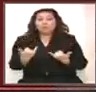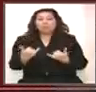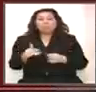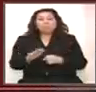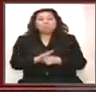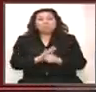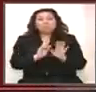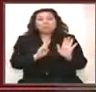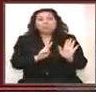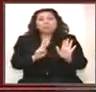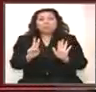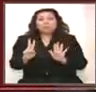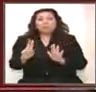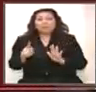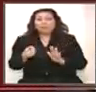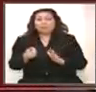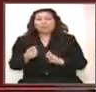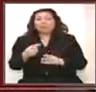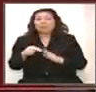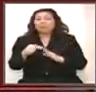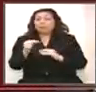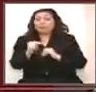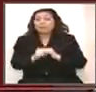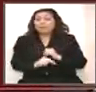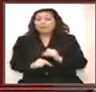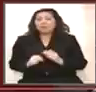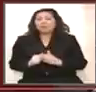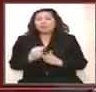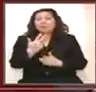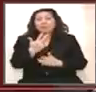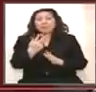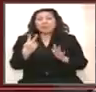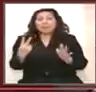bordea los 77.000 internos a nivel nacional, el